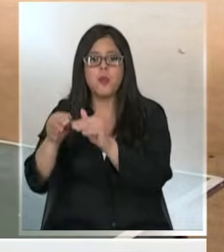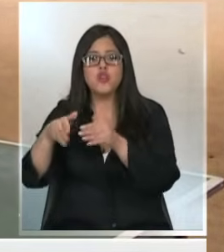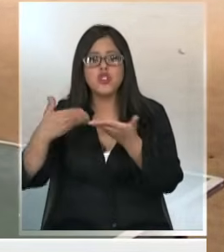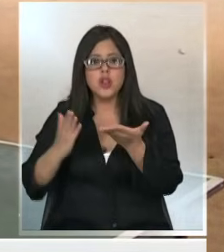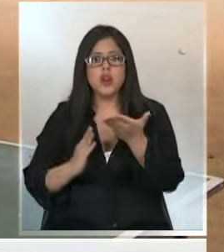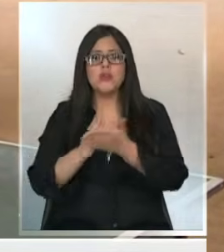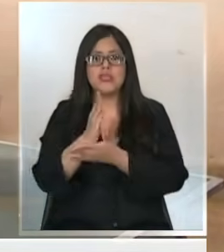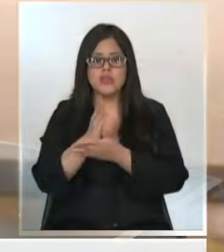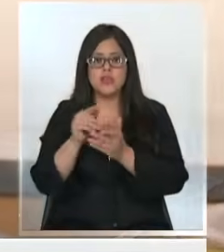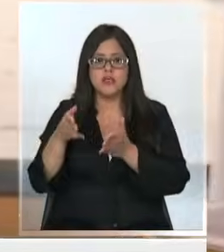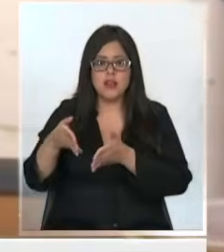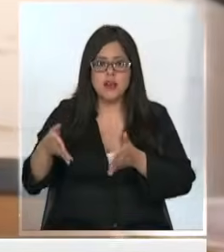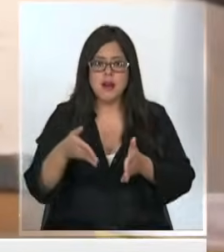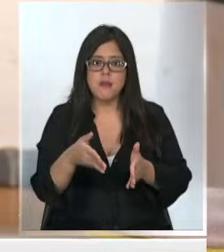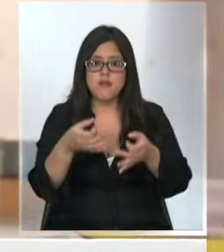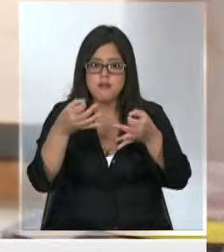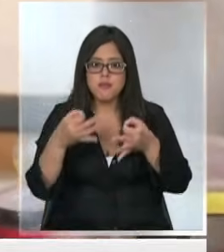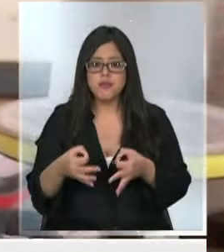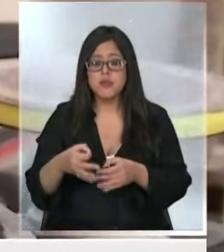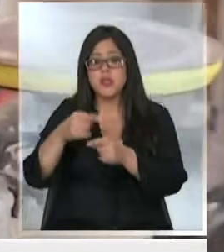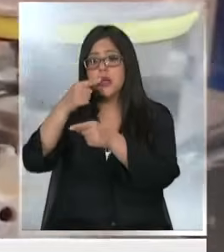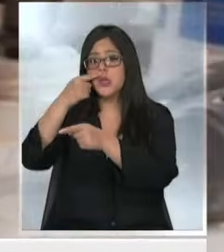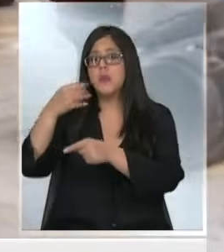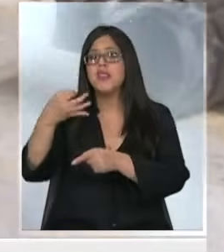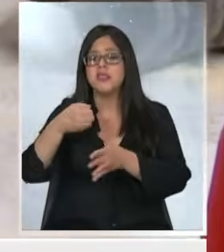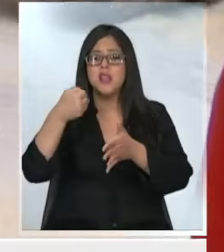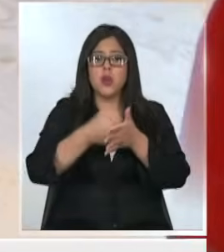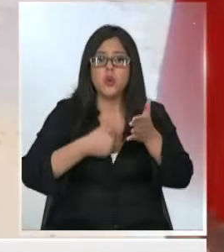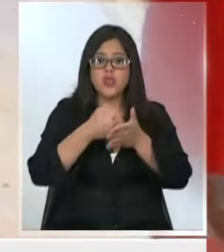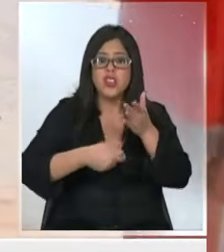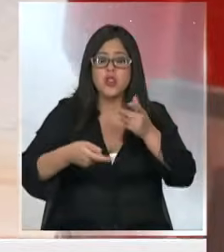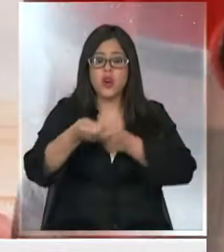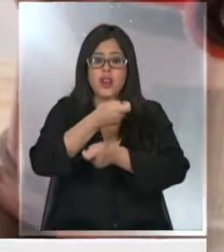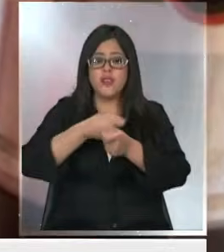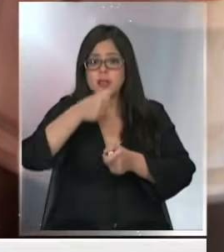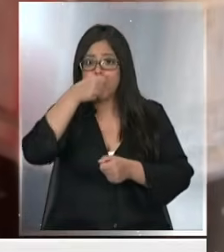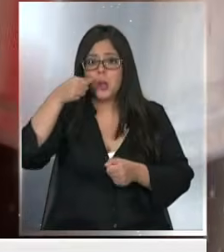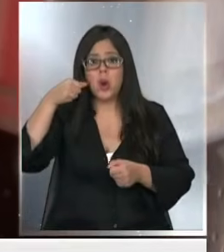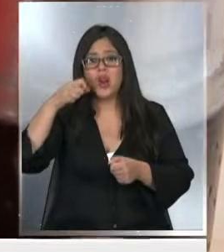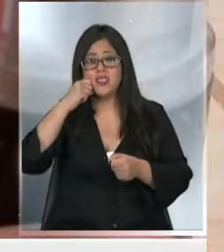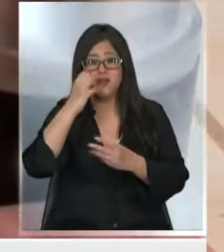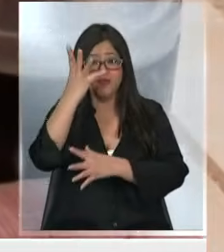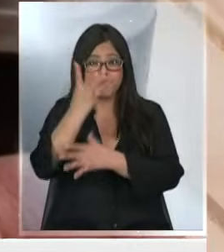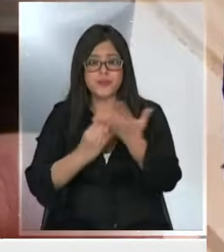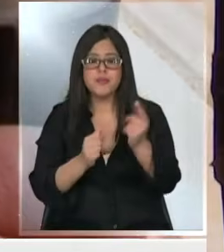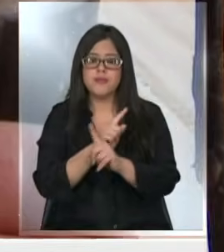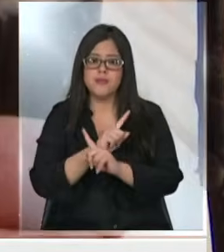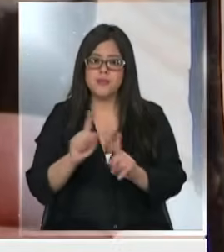de la rehabilitación. Según Cristian, la lucha contra el tráfico de drogas está lejos de terminar.